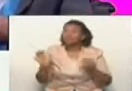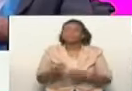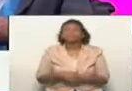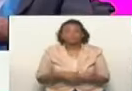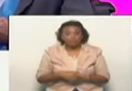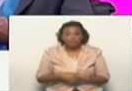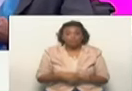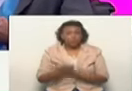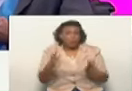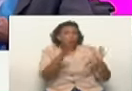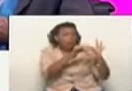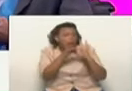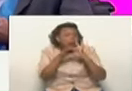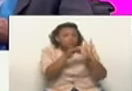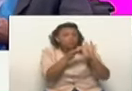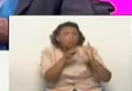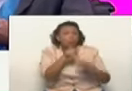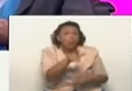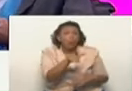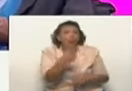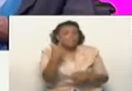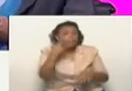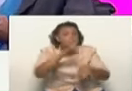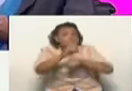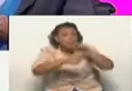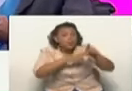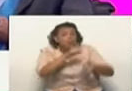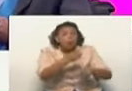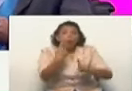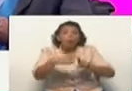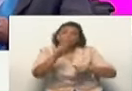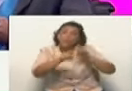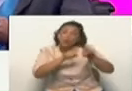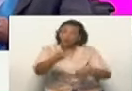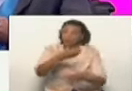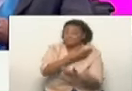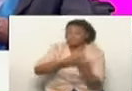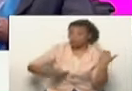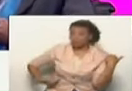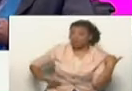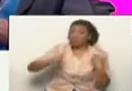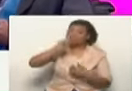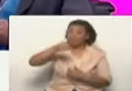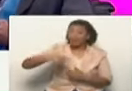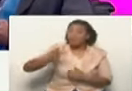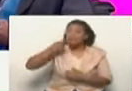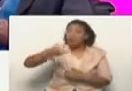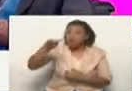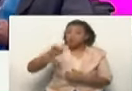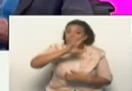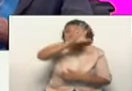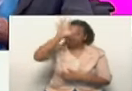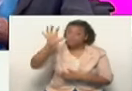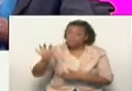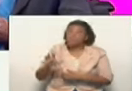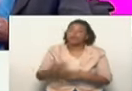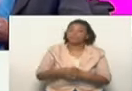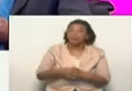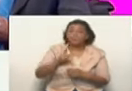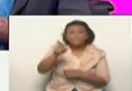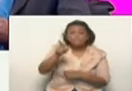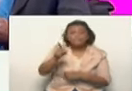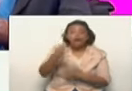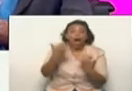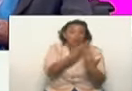segunda pregunta y perdóname que le haga la repregunta. Usted es jefe de Estado y es jefe de la política exterior de Venezuela. Usted acaba de decir